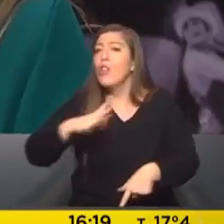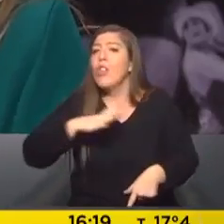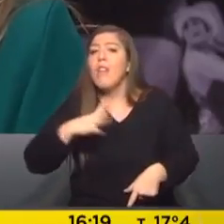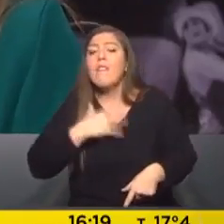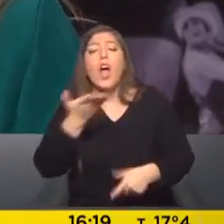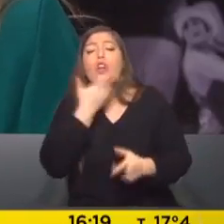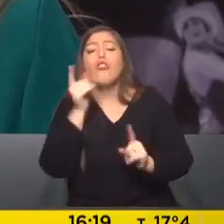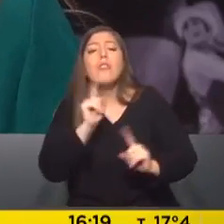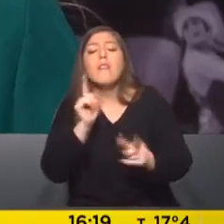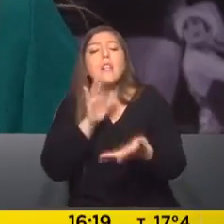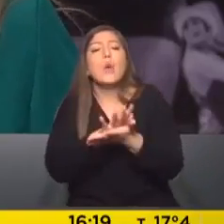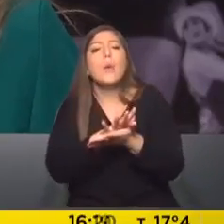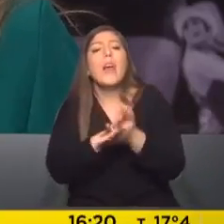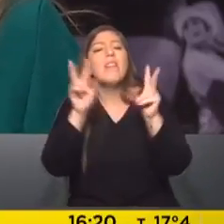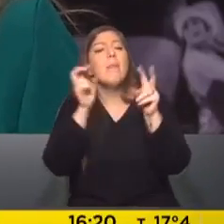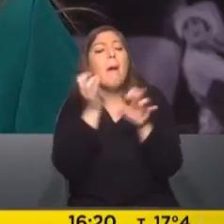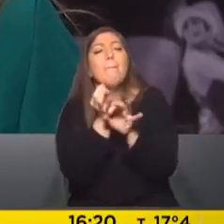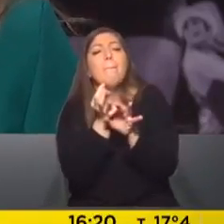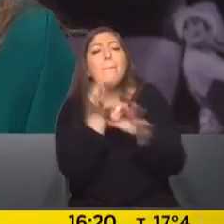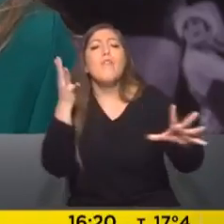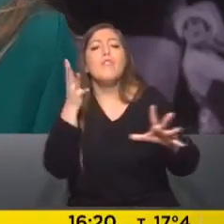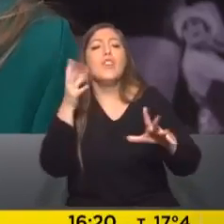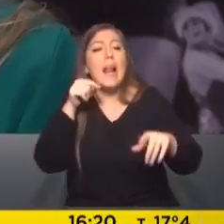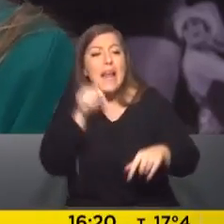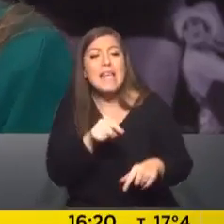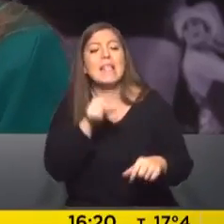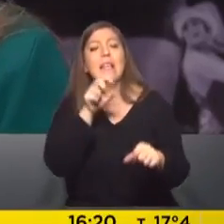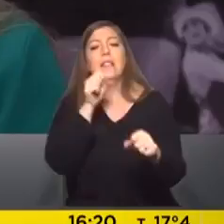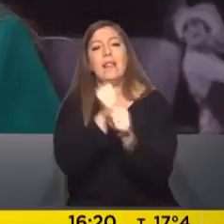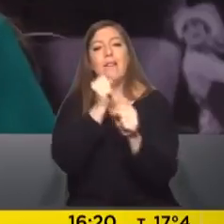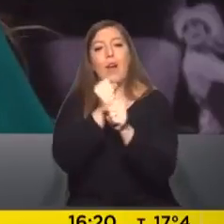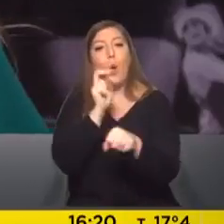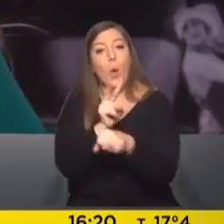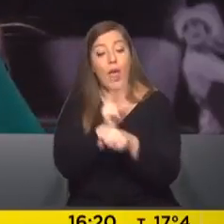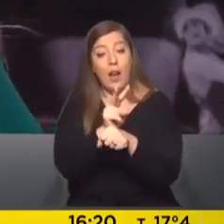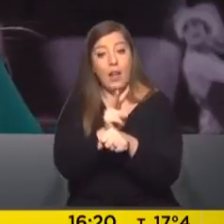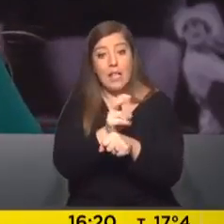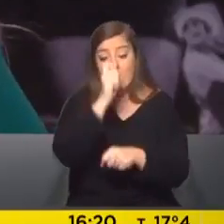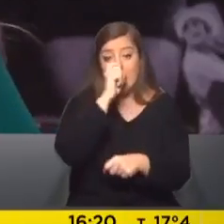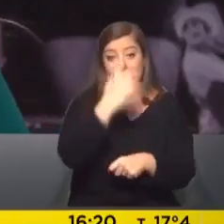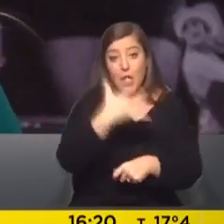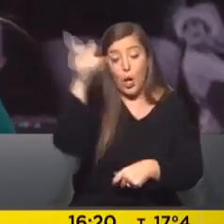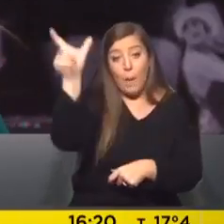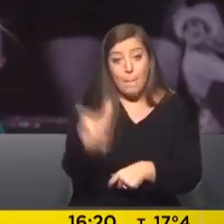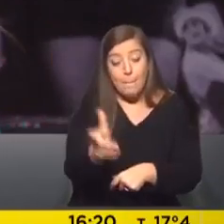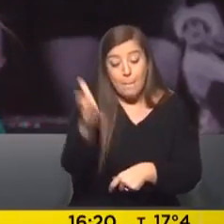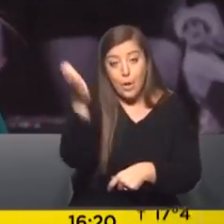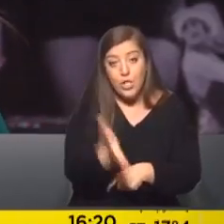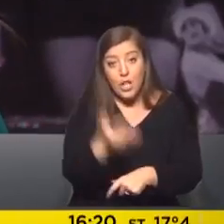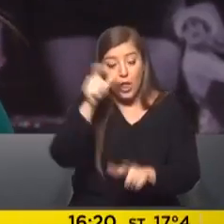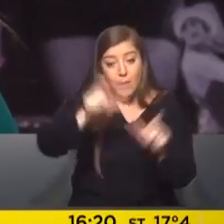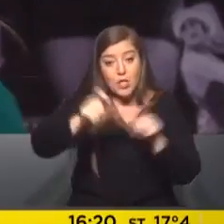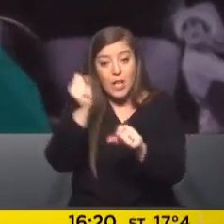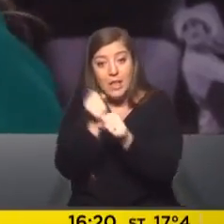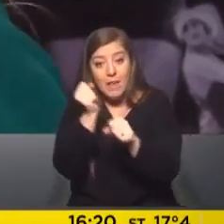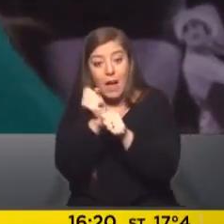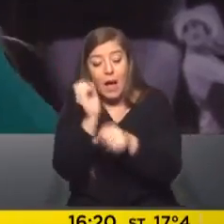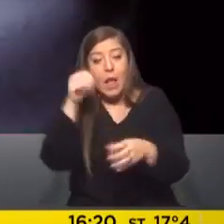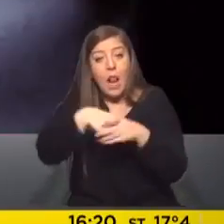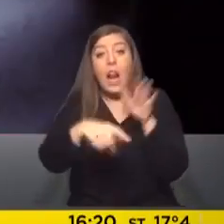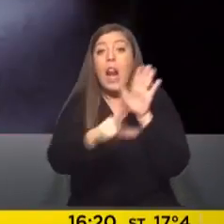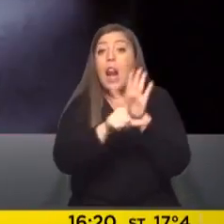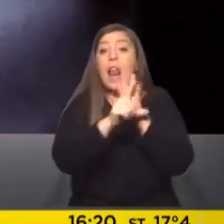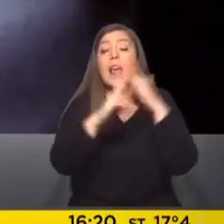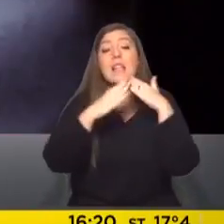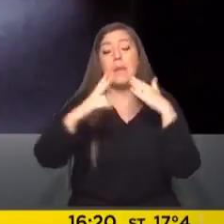la profesionalización de ese trabajo, ¿no? Es un trabajo que está el 75% de las trabajadoras que entran dentro de la ley de casas particulares están